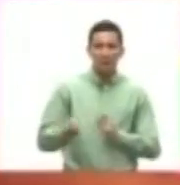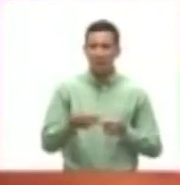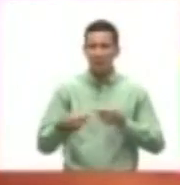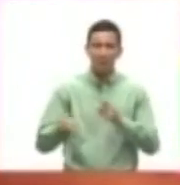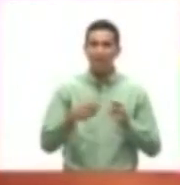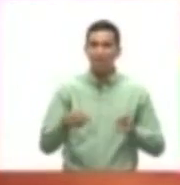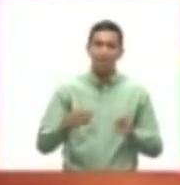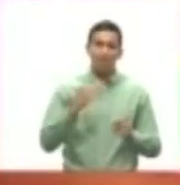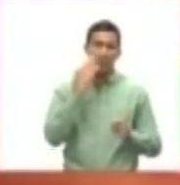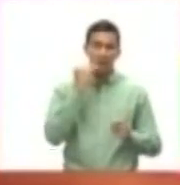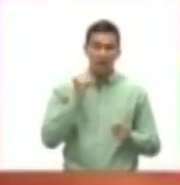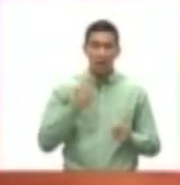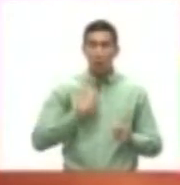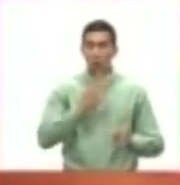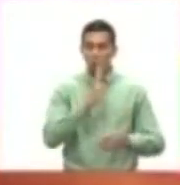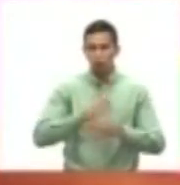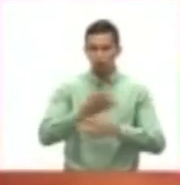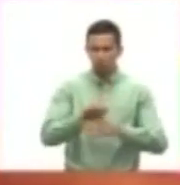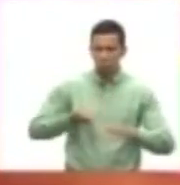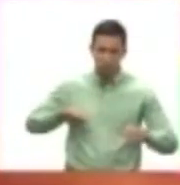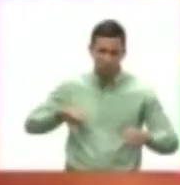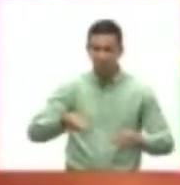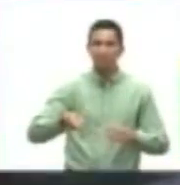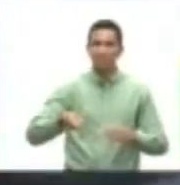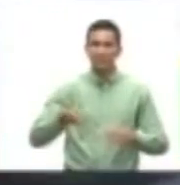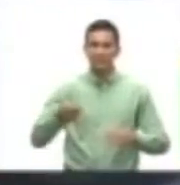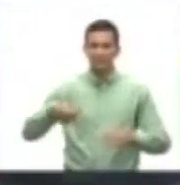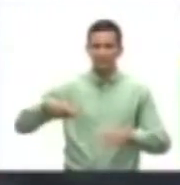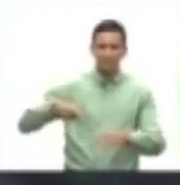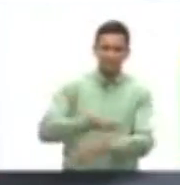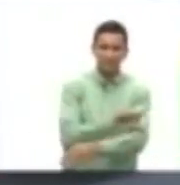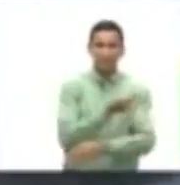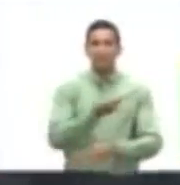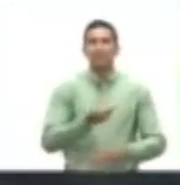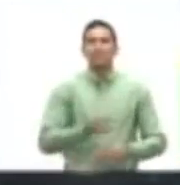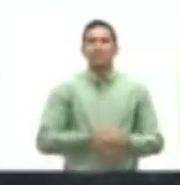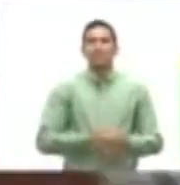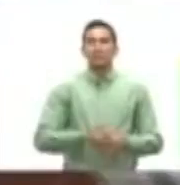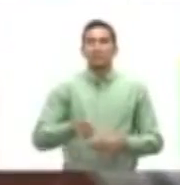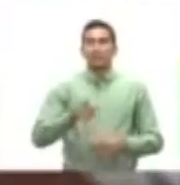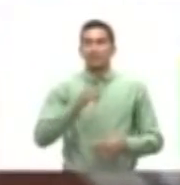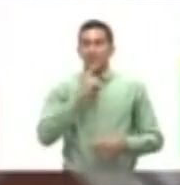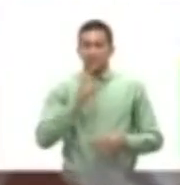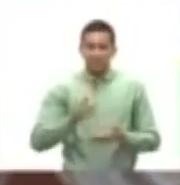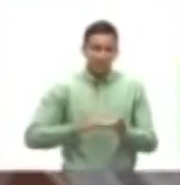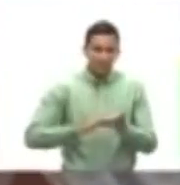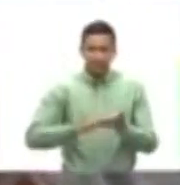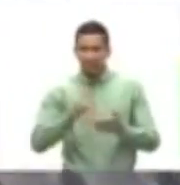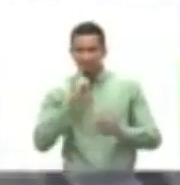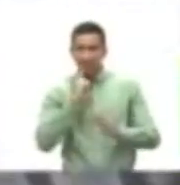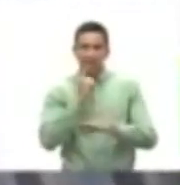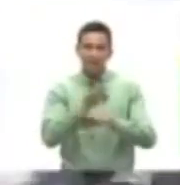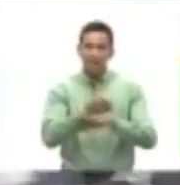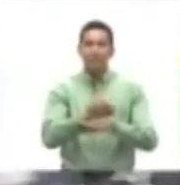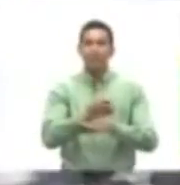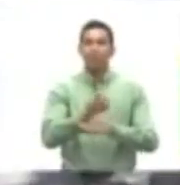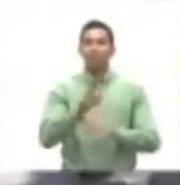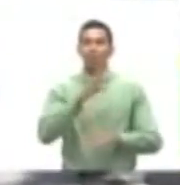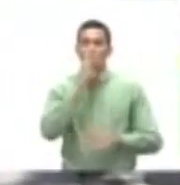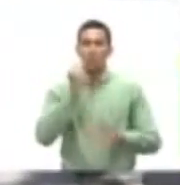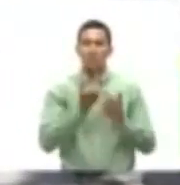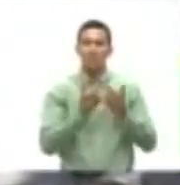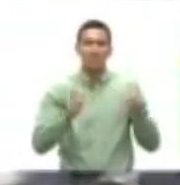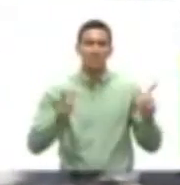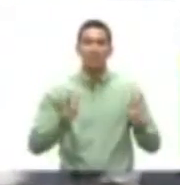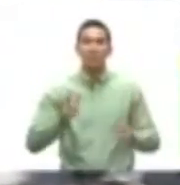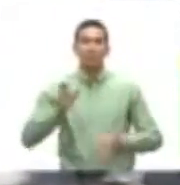la amenazó con un cuchillo y alcanzó a herirla. Pese a estos señalamientos, el hombre quedó en libertad porque un juez argumentó que su captura